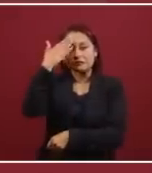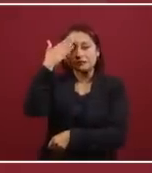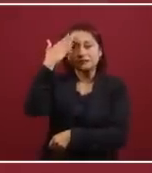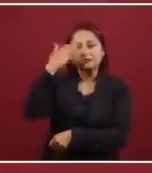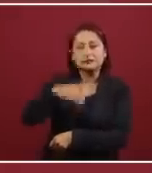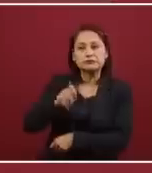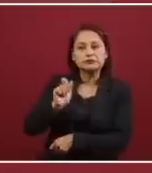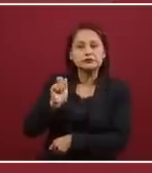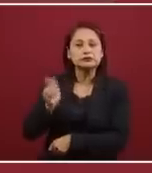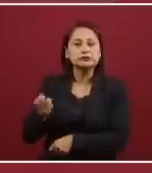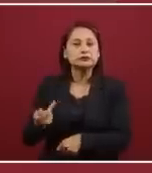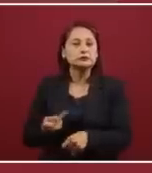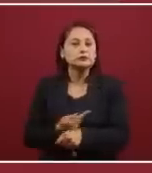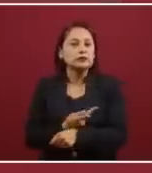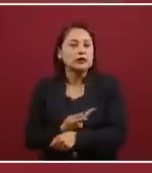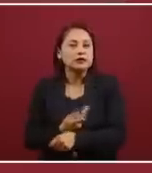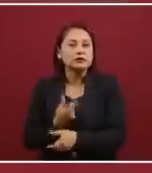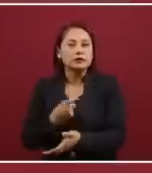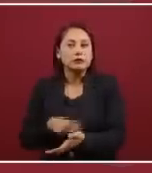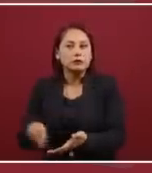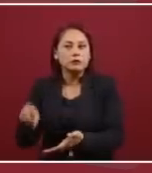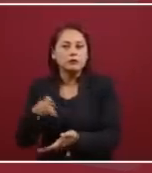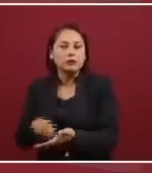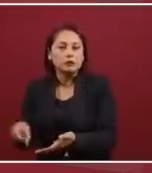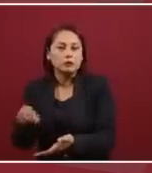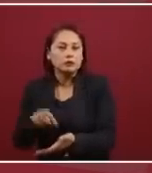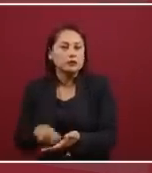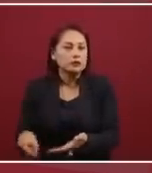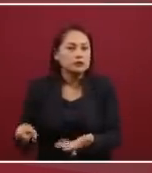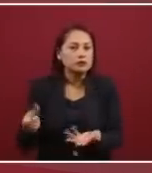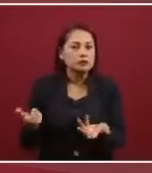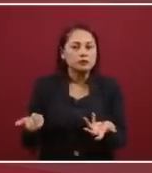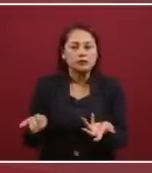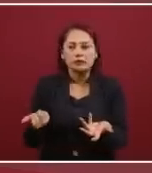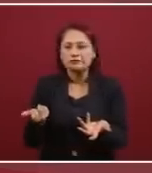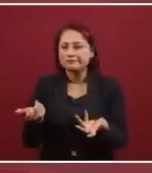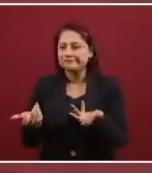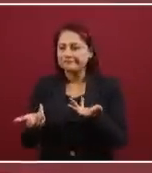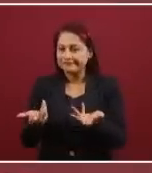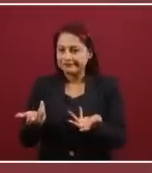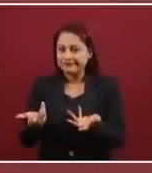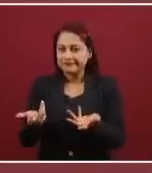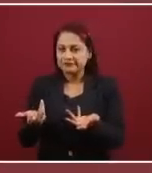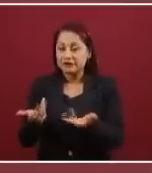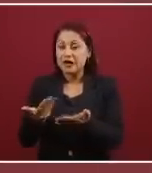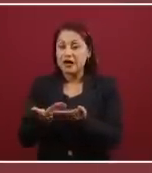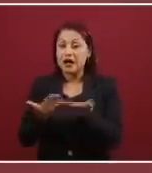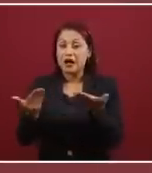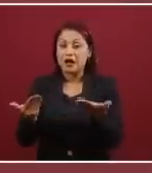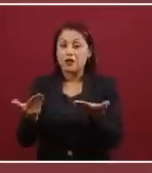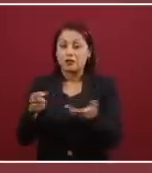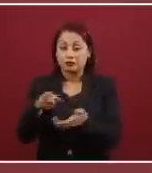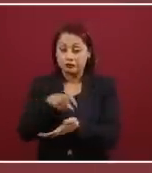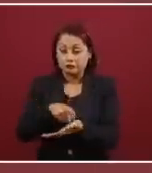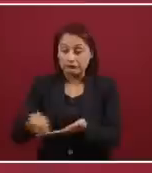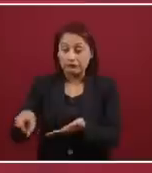que no siga creciendo el consumo y que podamos reducir el consumo.